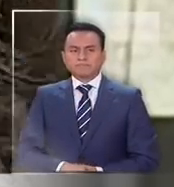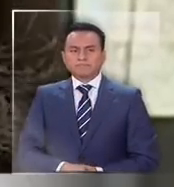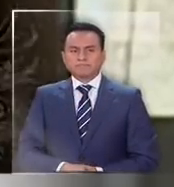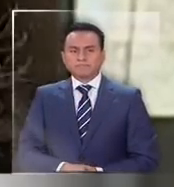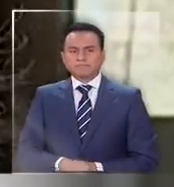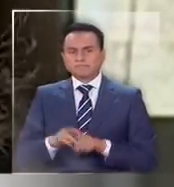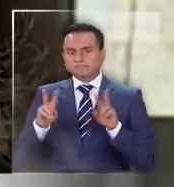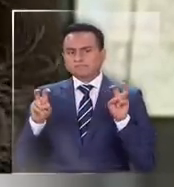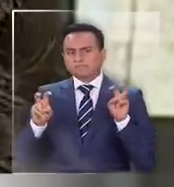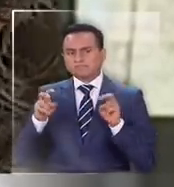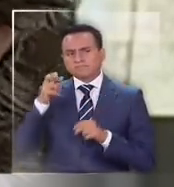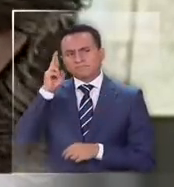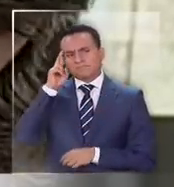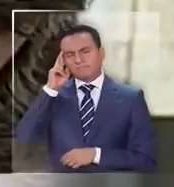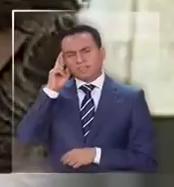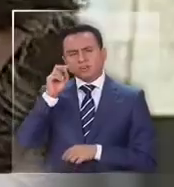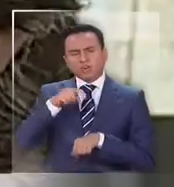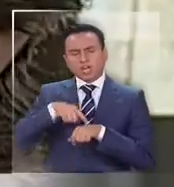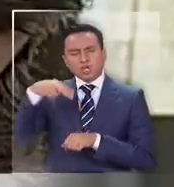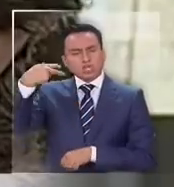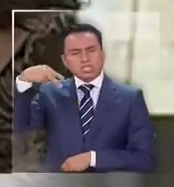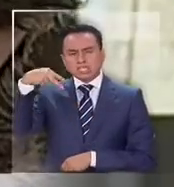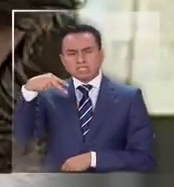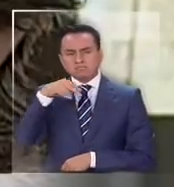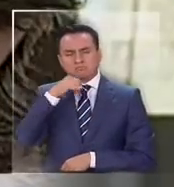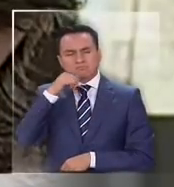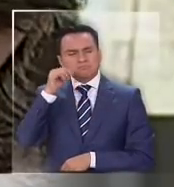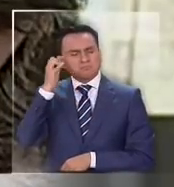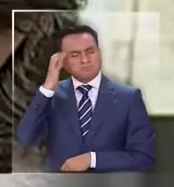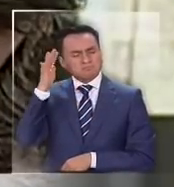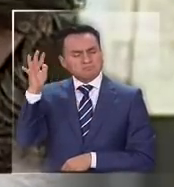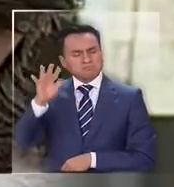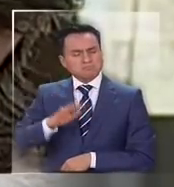No sé si en esa época era la hora de las noticias o los avances o algo.